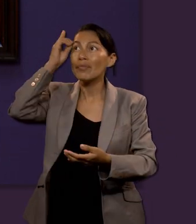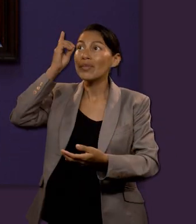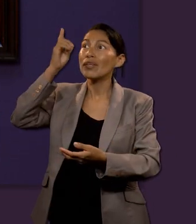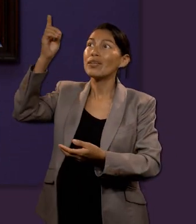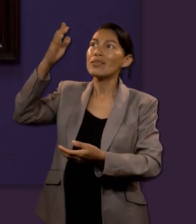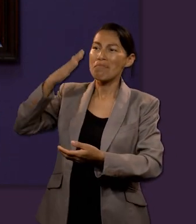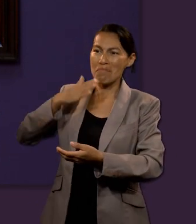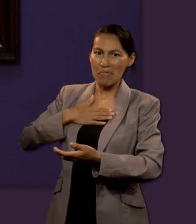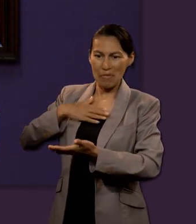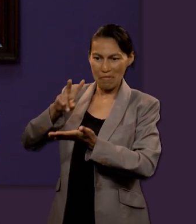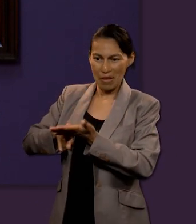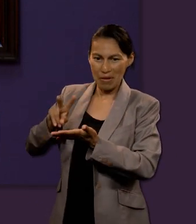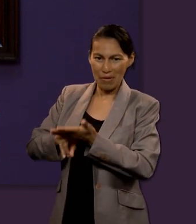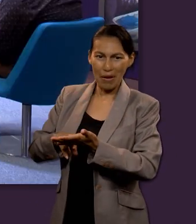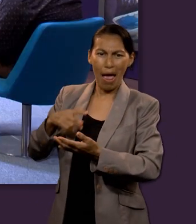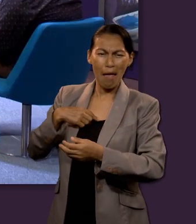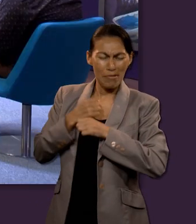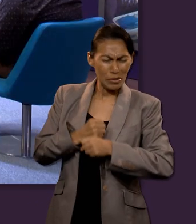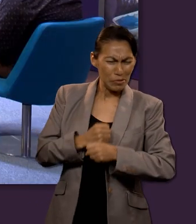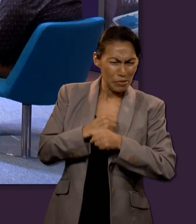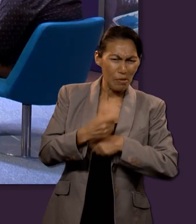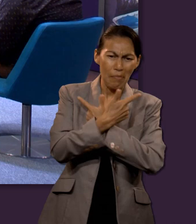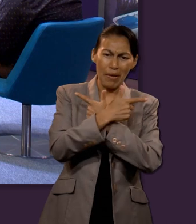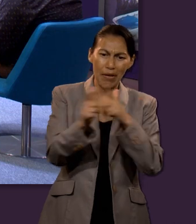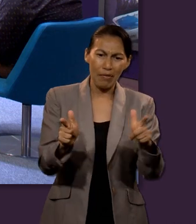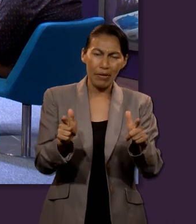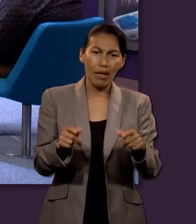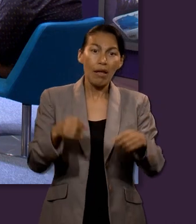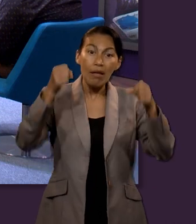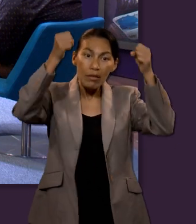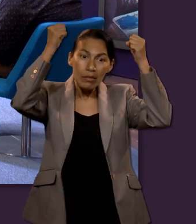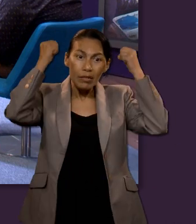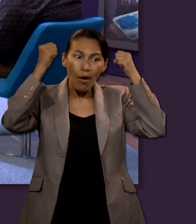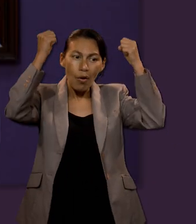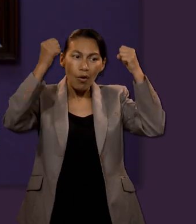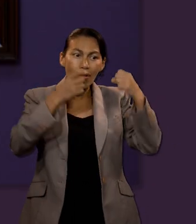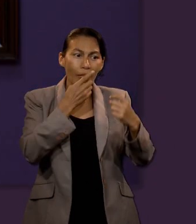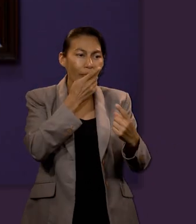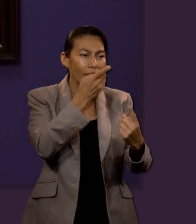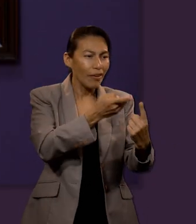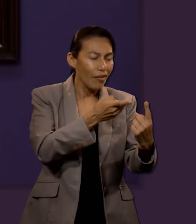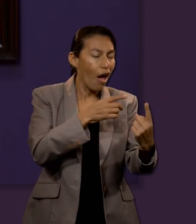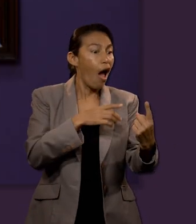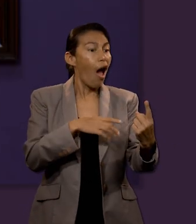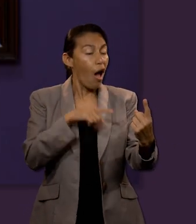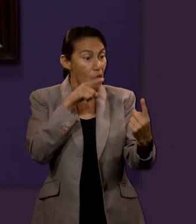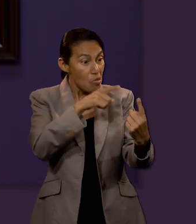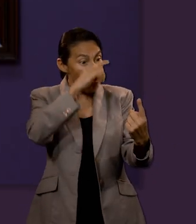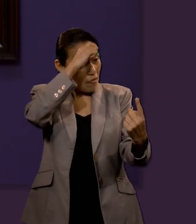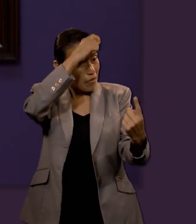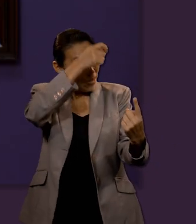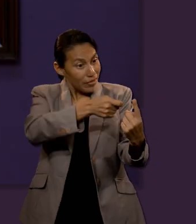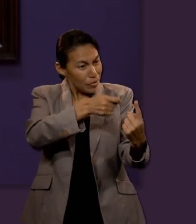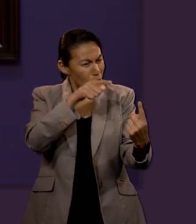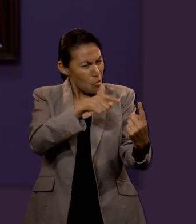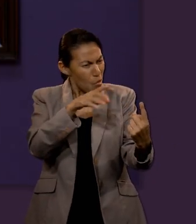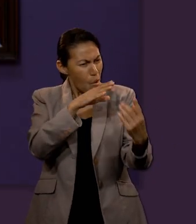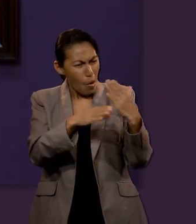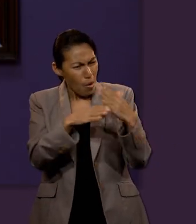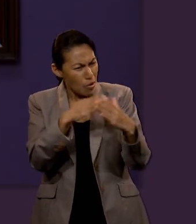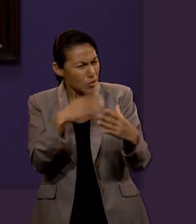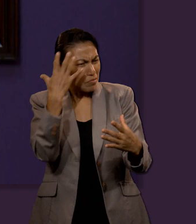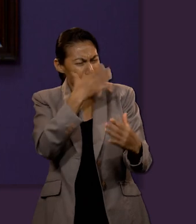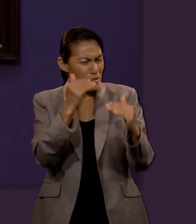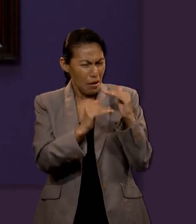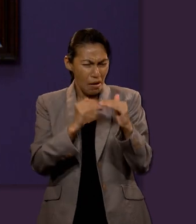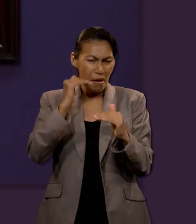bendito sea xavi dijo mi hijo respondió saúl tú harás grandes cosas y en todo triunfarás vemos que él tenía la oportunidad de ahí pero él